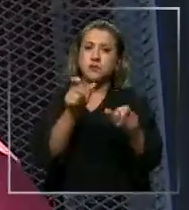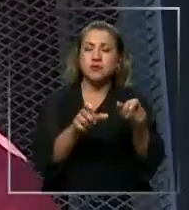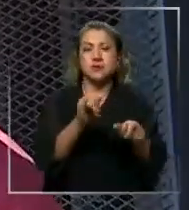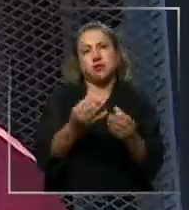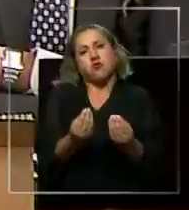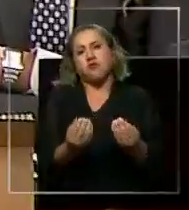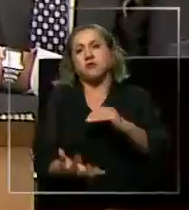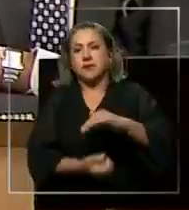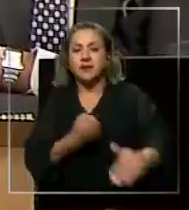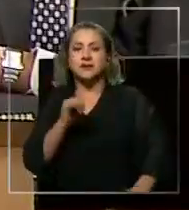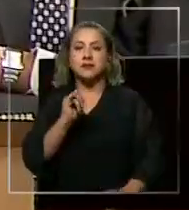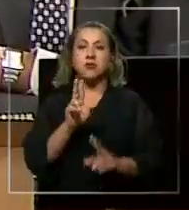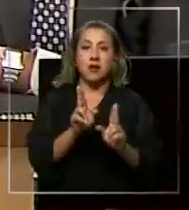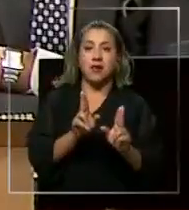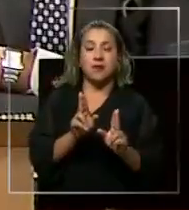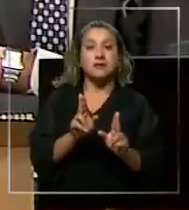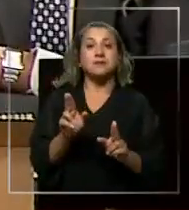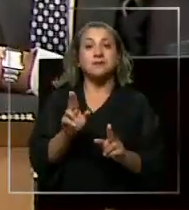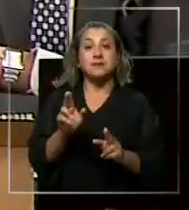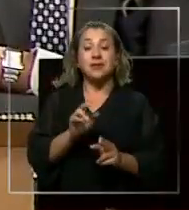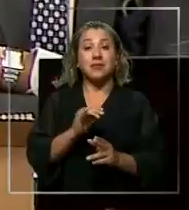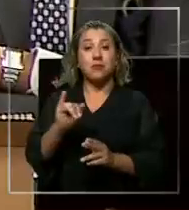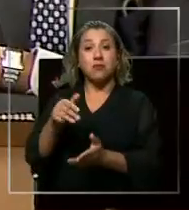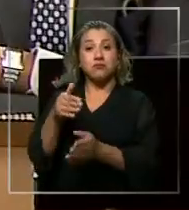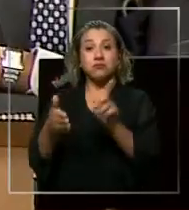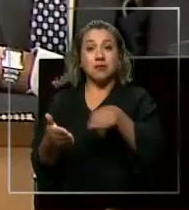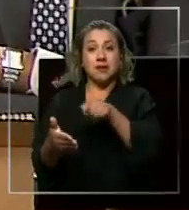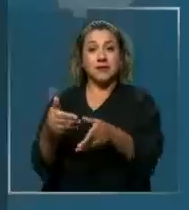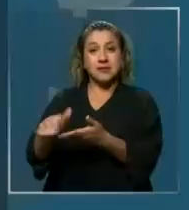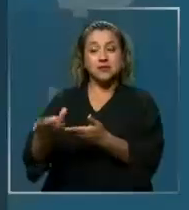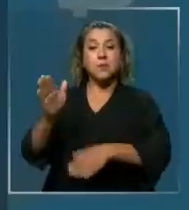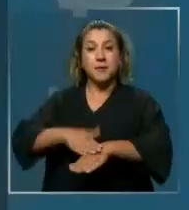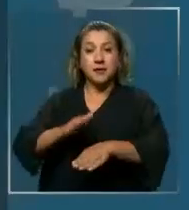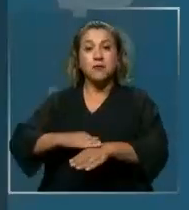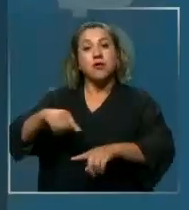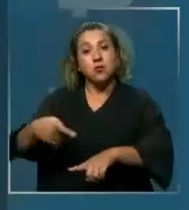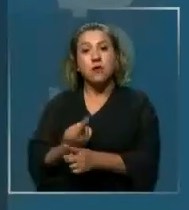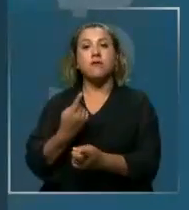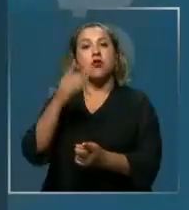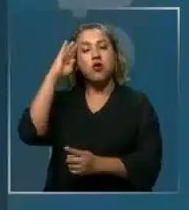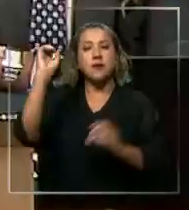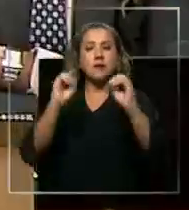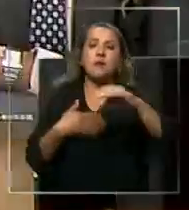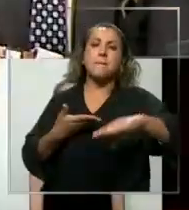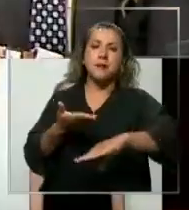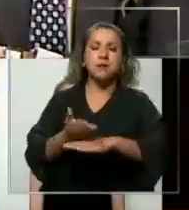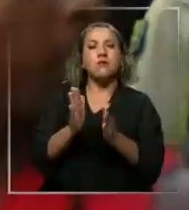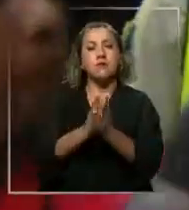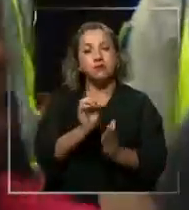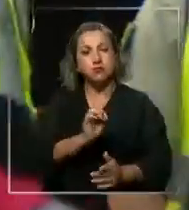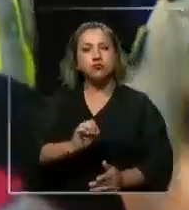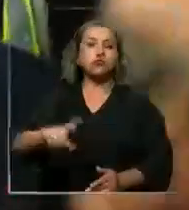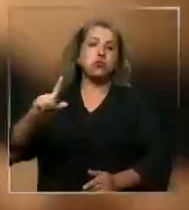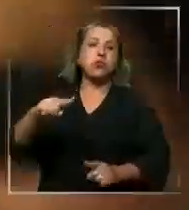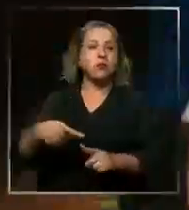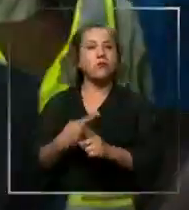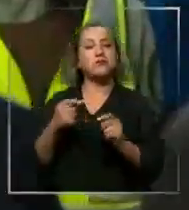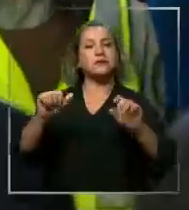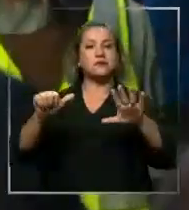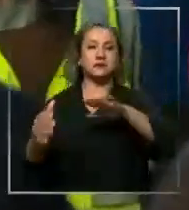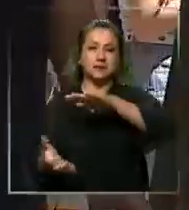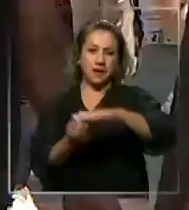Claro que sí inmediatamente después del rechazo la autopréstamo surgieron voces que piden impulsar un nuevo retiro